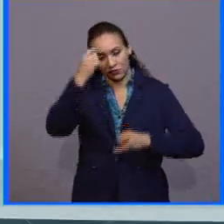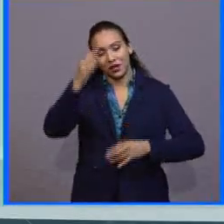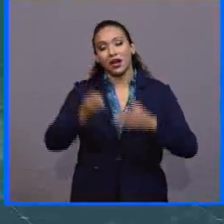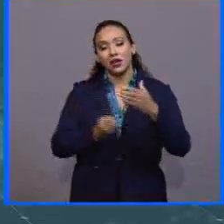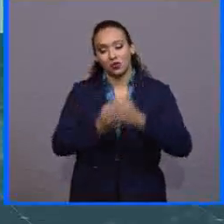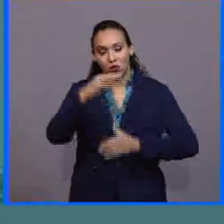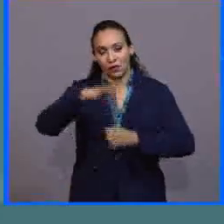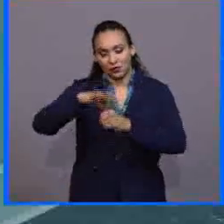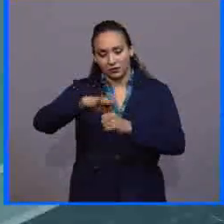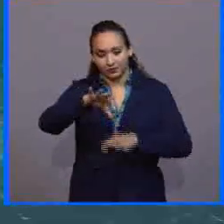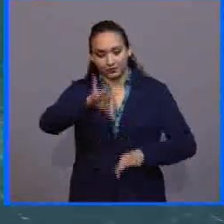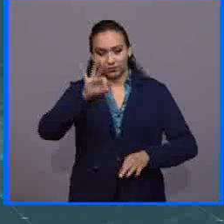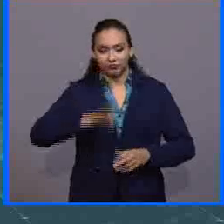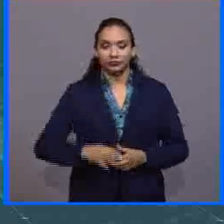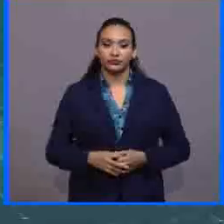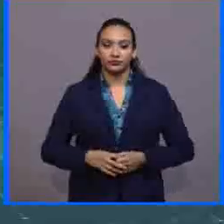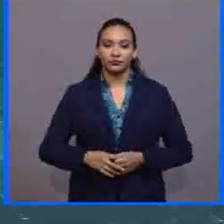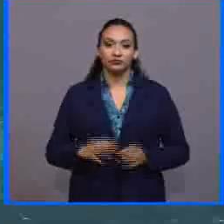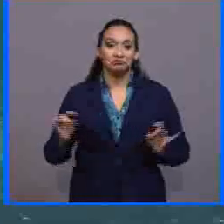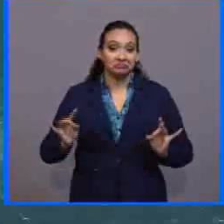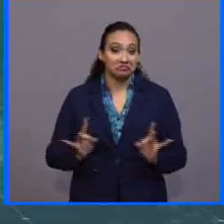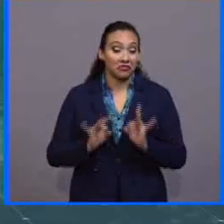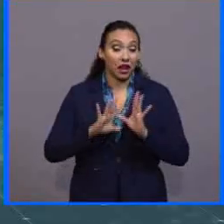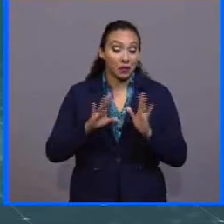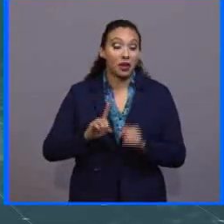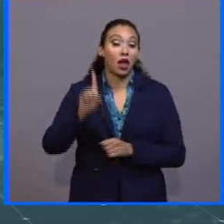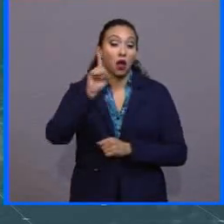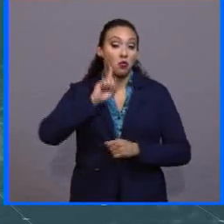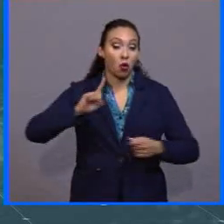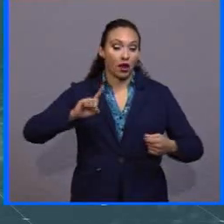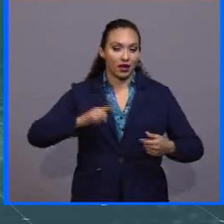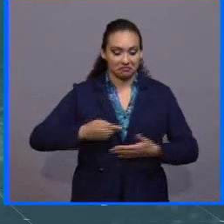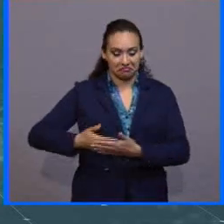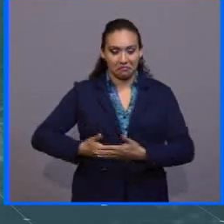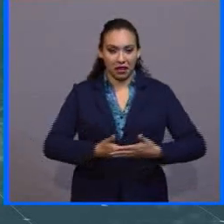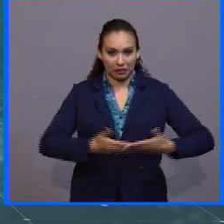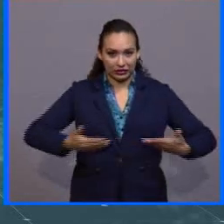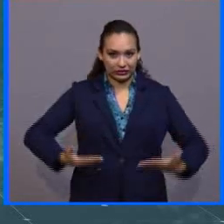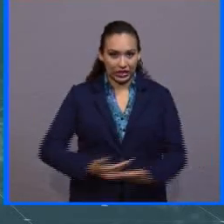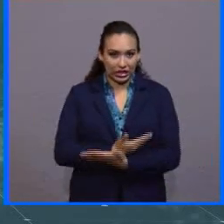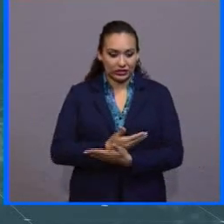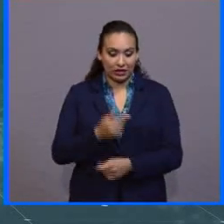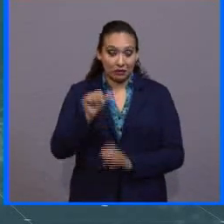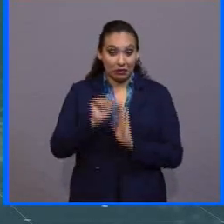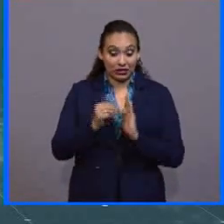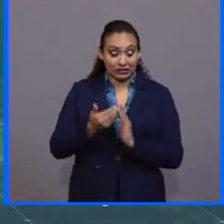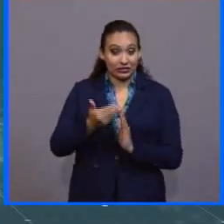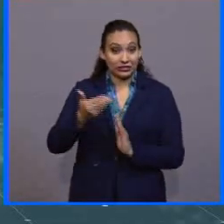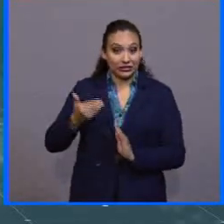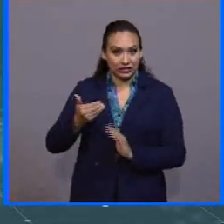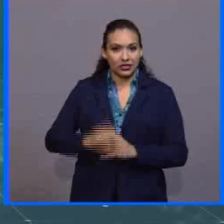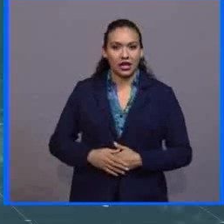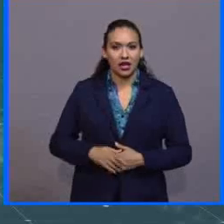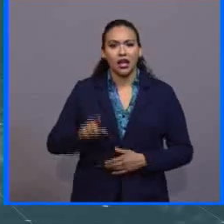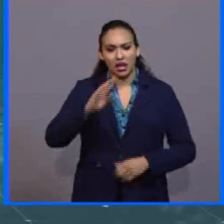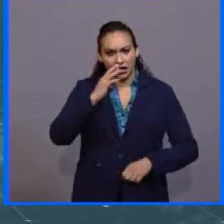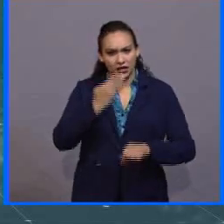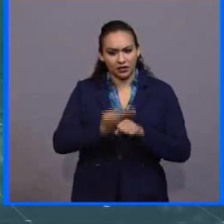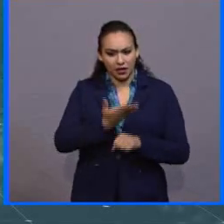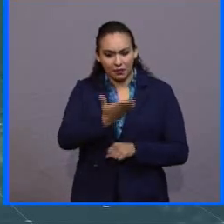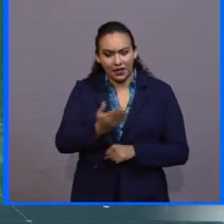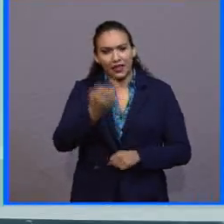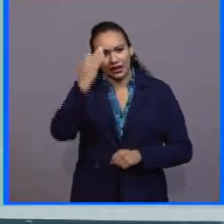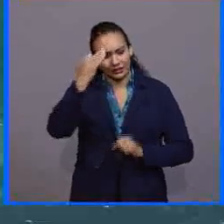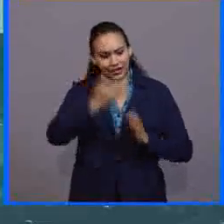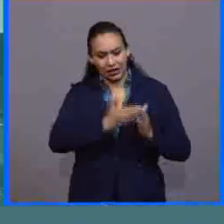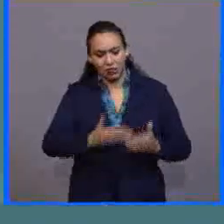judicial. En casos de parto prematuro, el Seguro Social debe respetar las prestaciones correspondientes al periodo